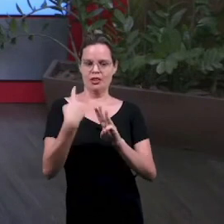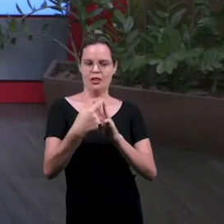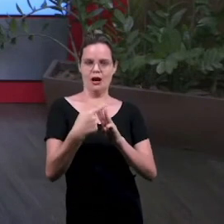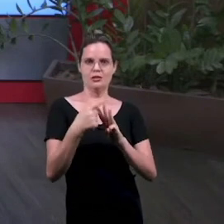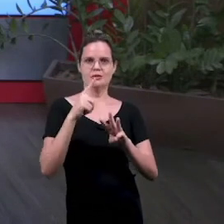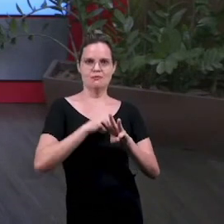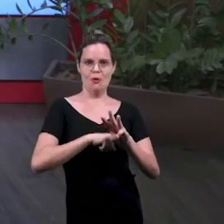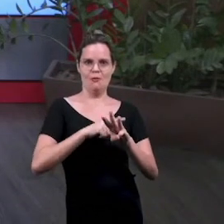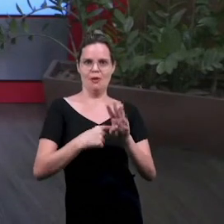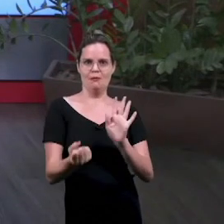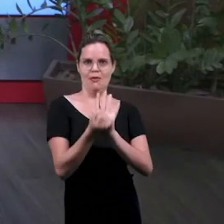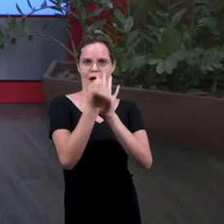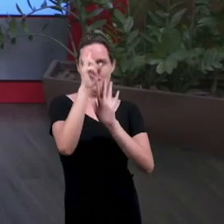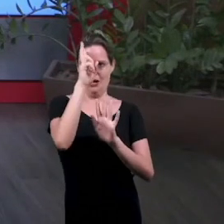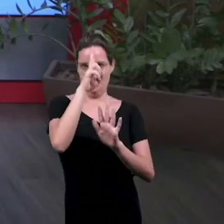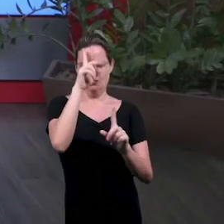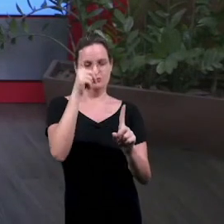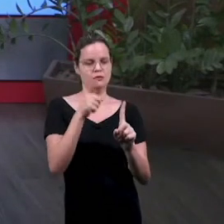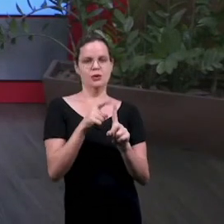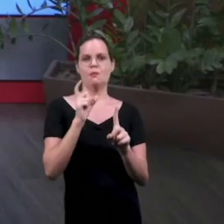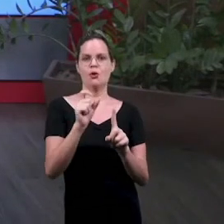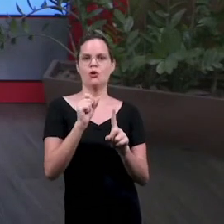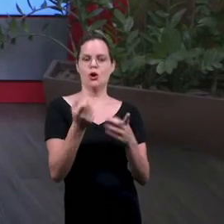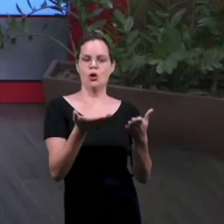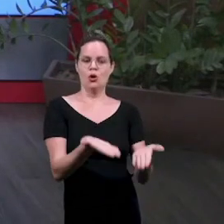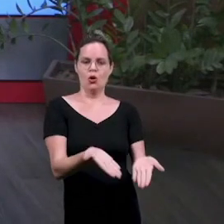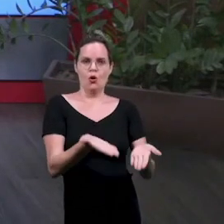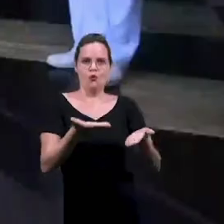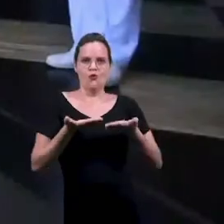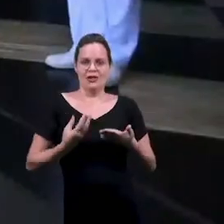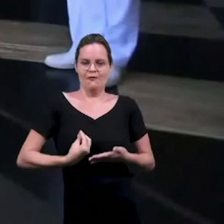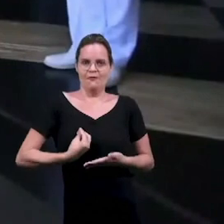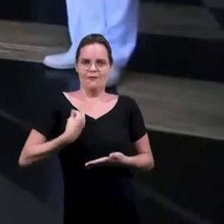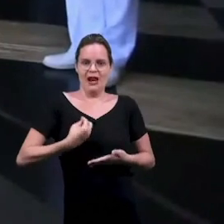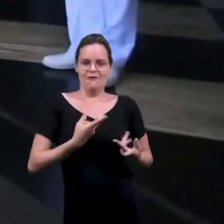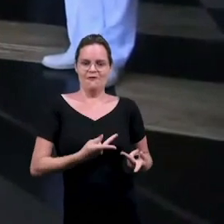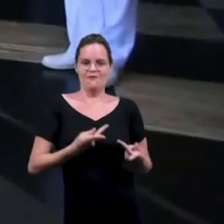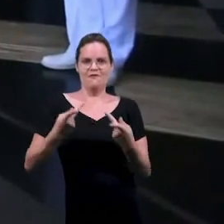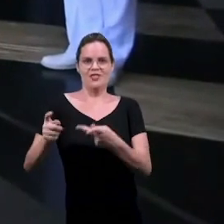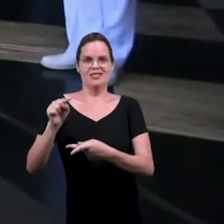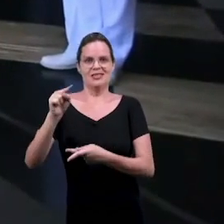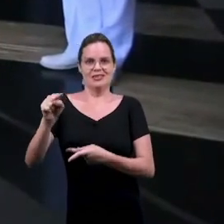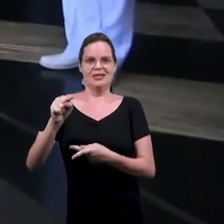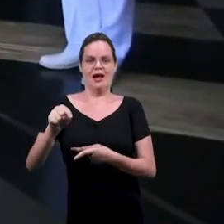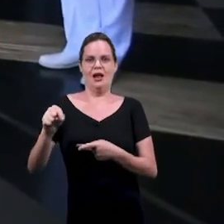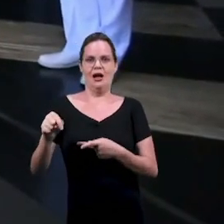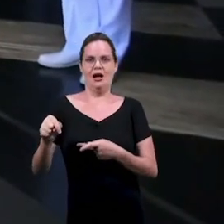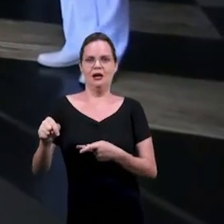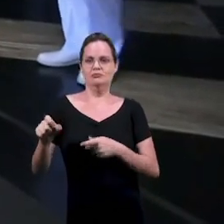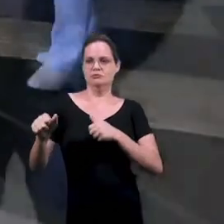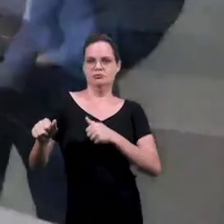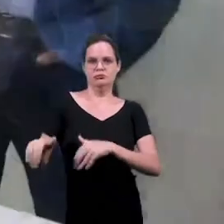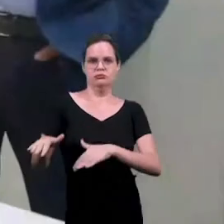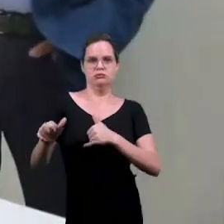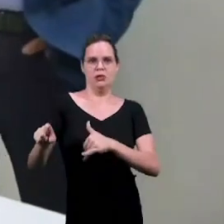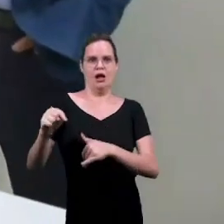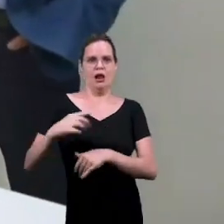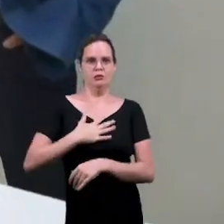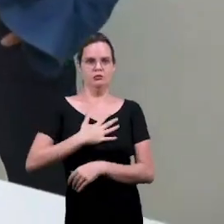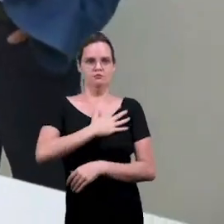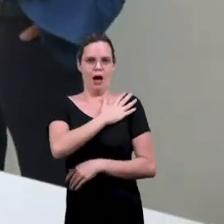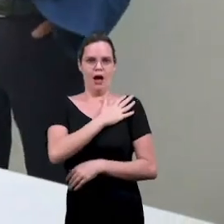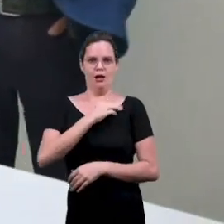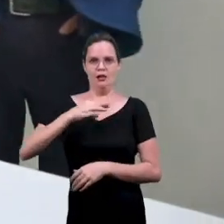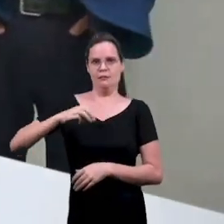de 2021, tres momentos marcaron su historia. El primero fue la invitación para una visita oficial por el comandante